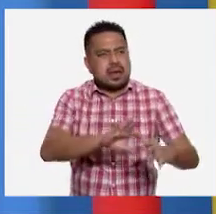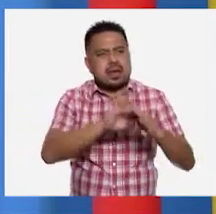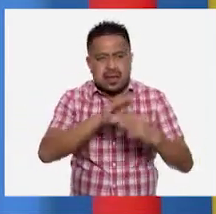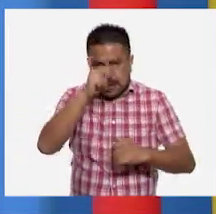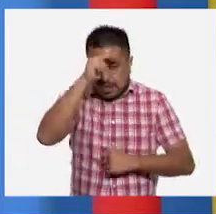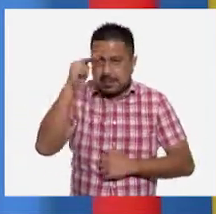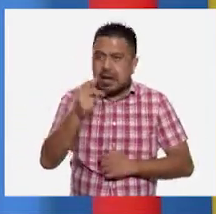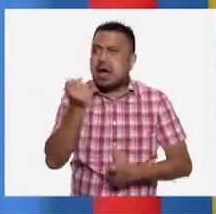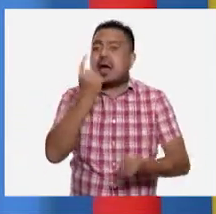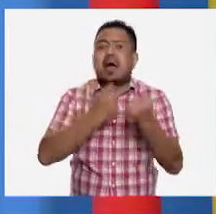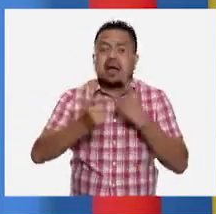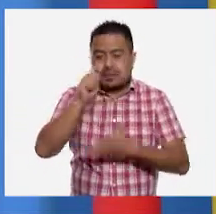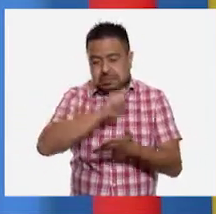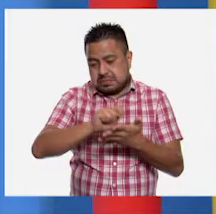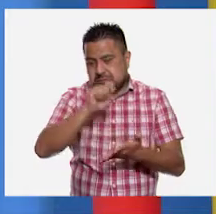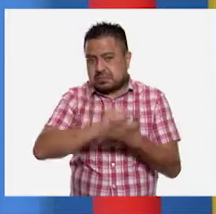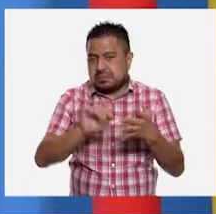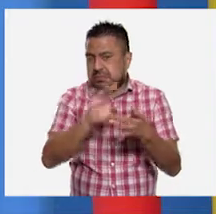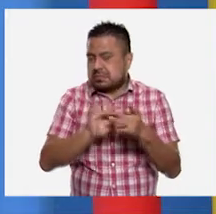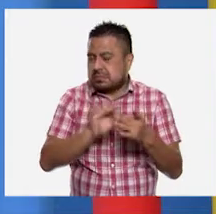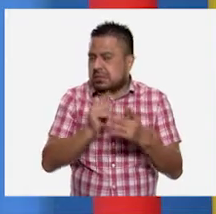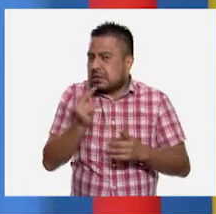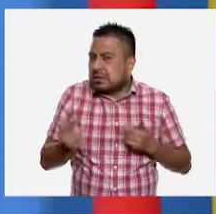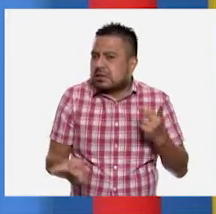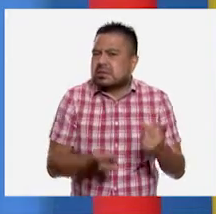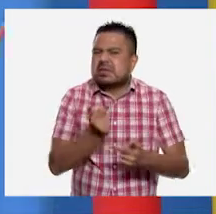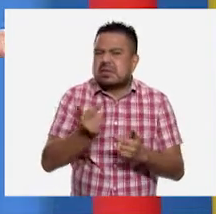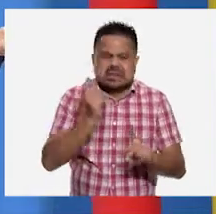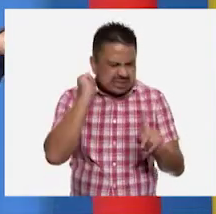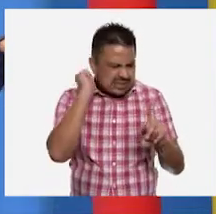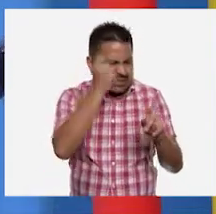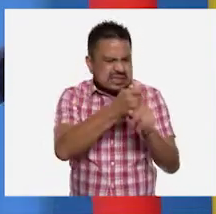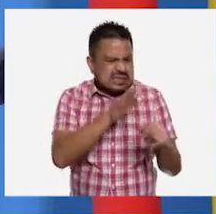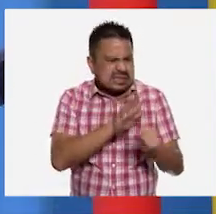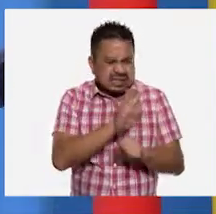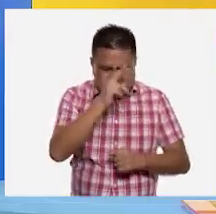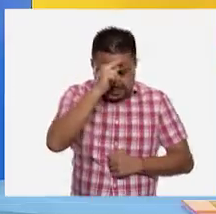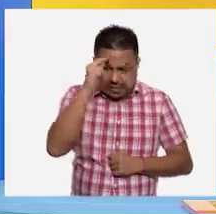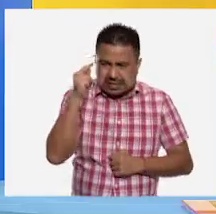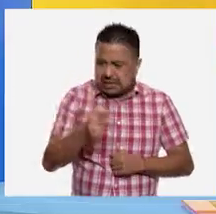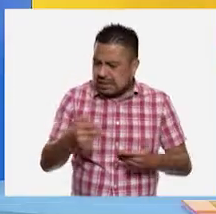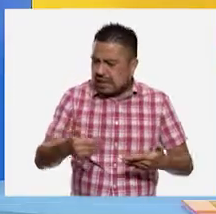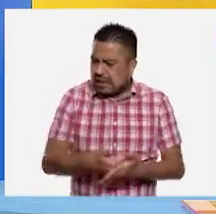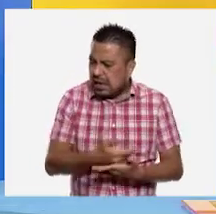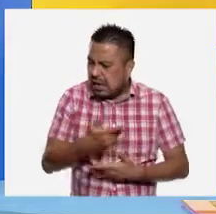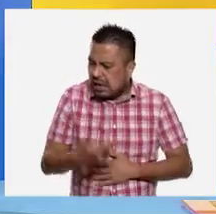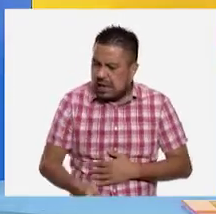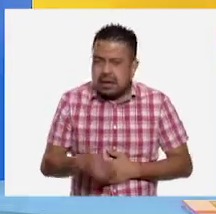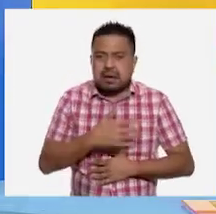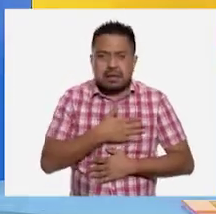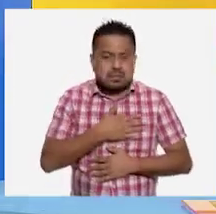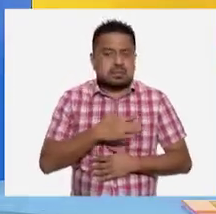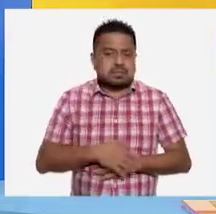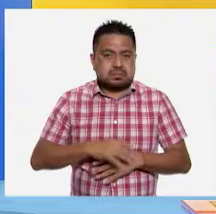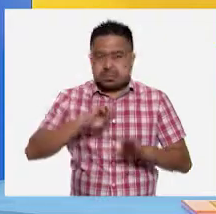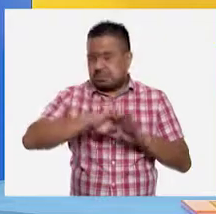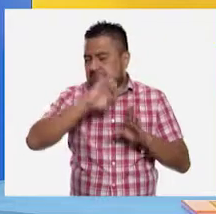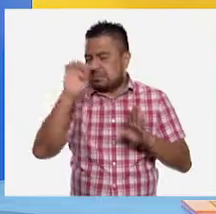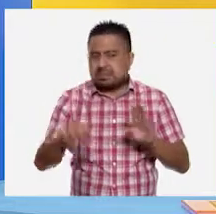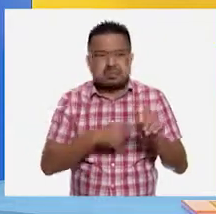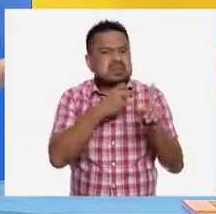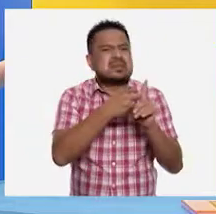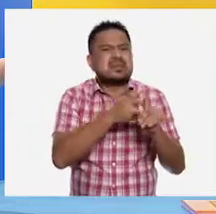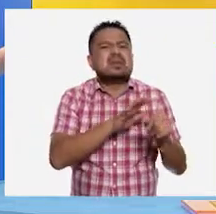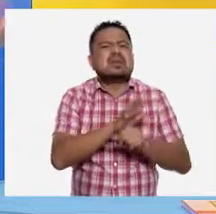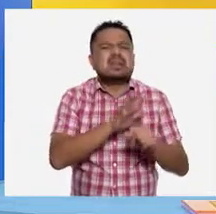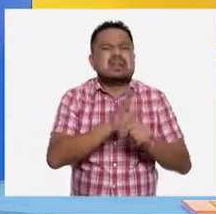algunos escritores se plantearon la pregunta, ¿qué es ser mexicano? Un ejemplo clarísimo de esta búsqueda por